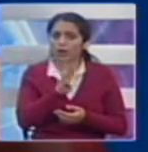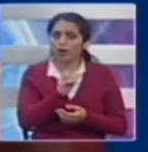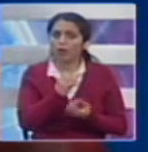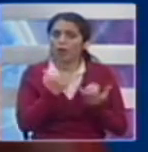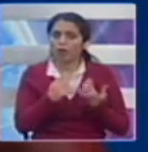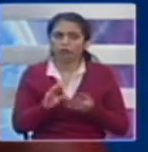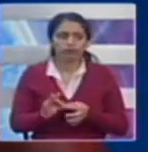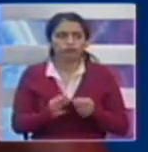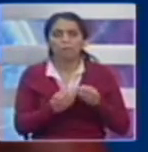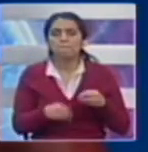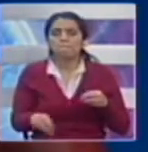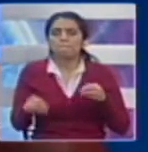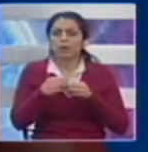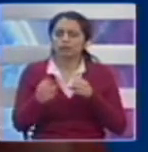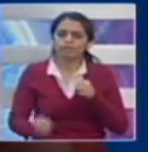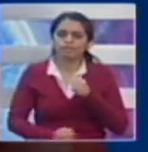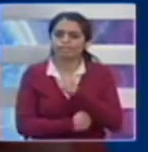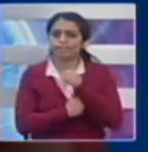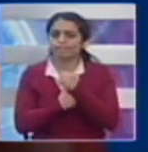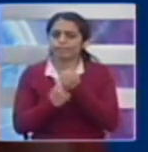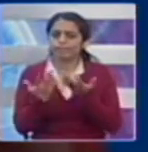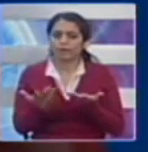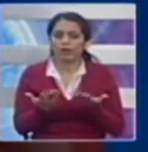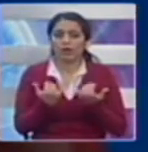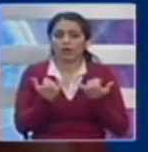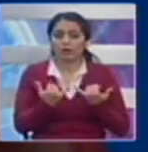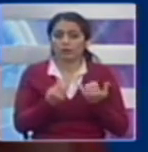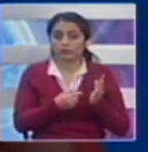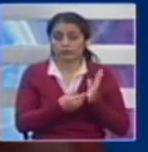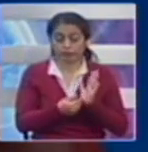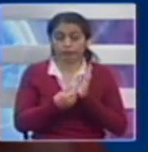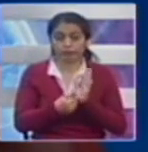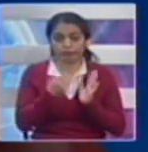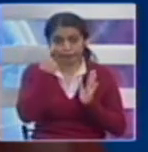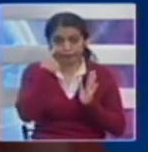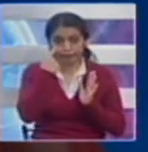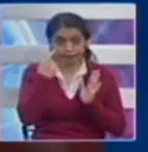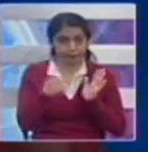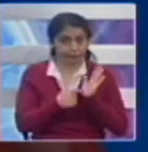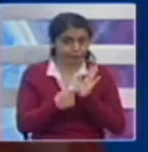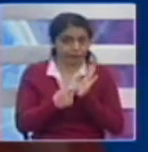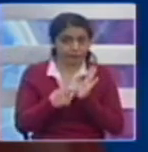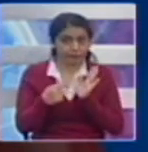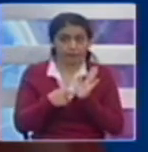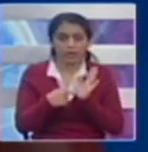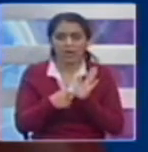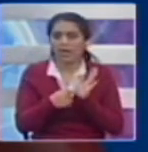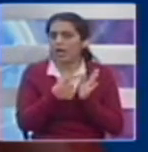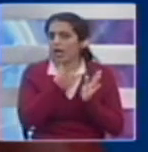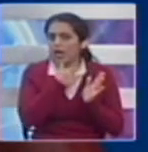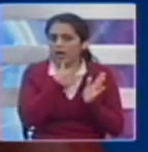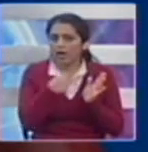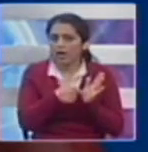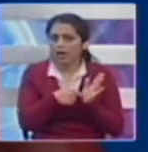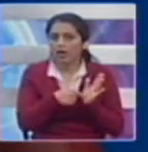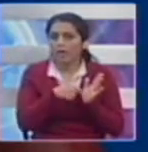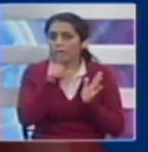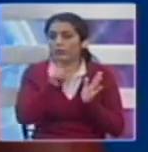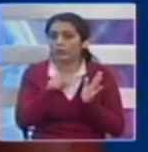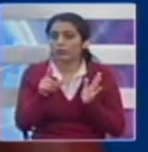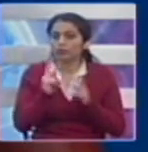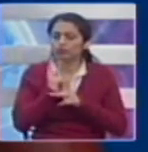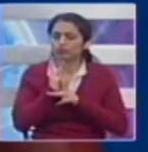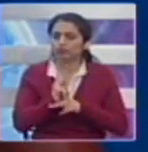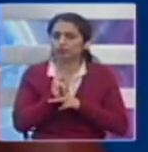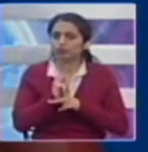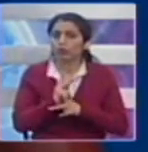Y justamente, mira, te voy a mostrar. Nosotros tenemos en este momento, en cuidados intensivos, hemos invertido alrededor